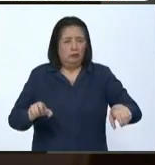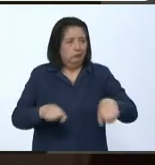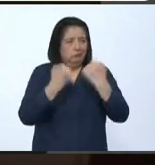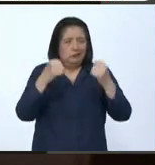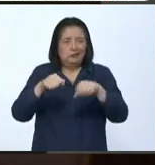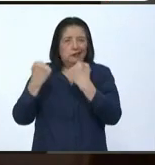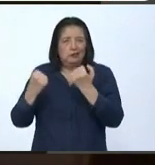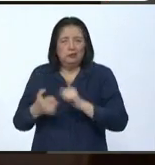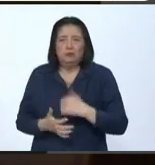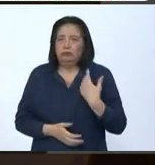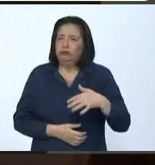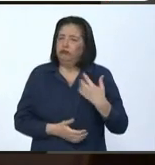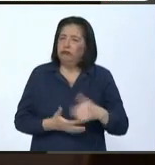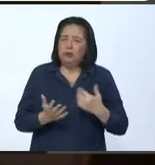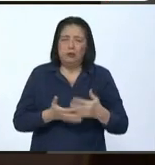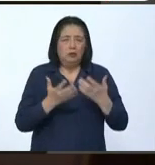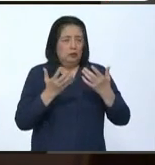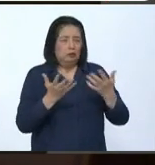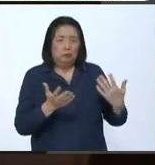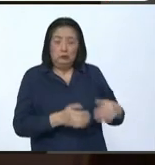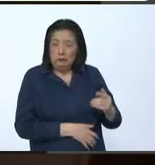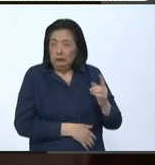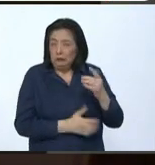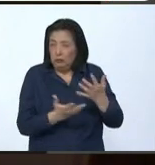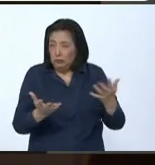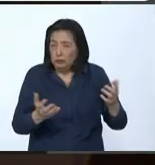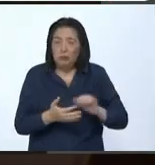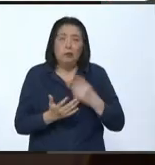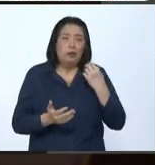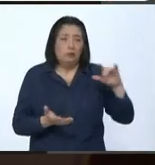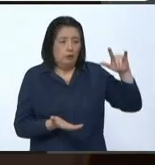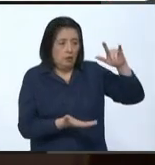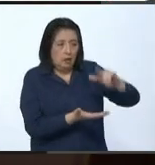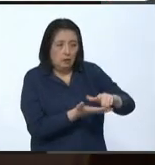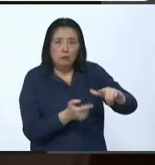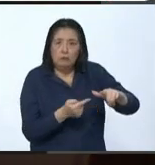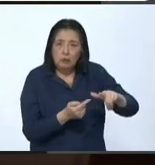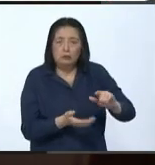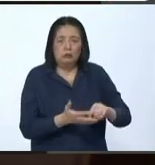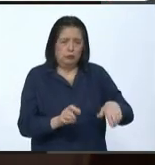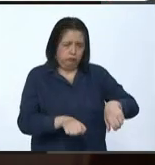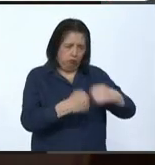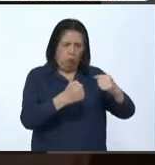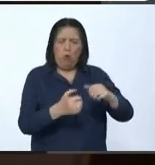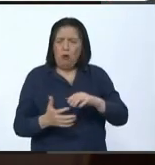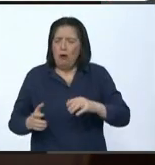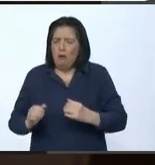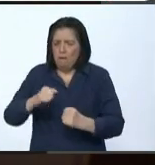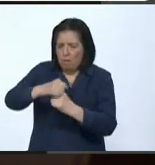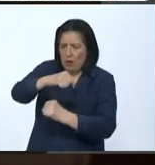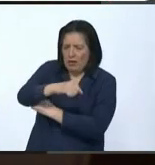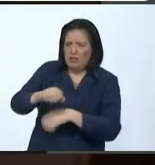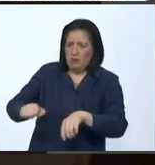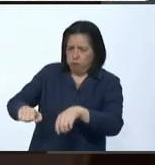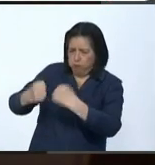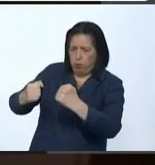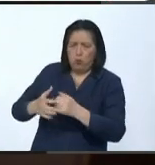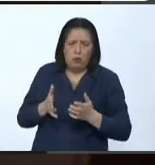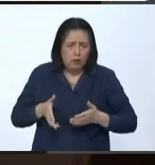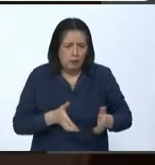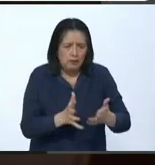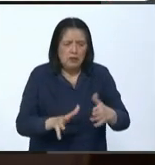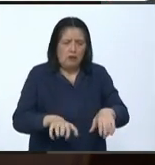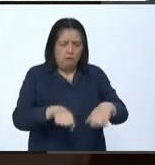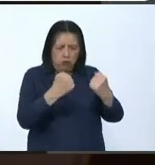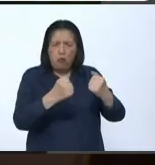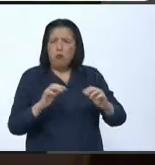destruir valiosos activos críticos como aeropuertos, puentes, carreteras,